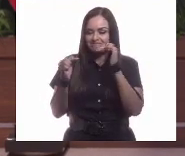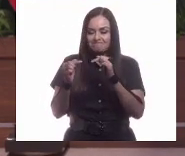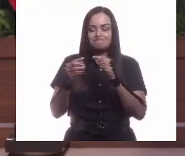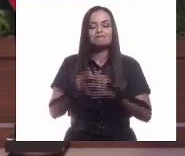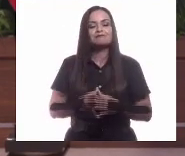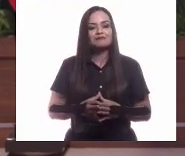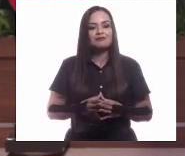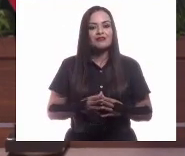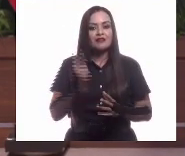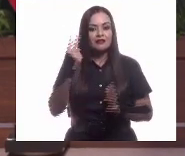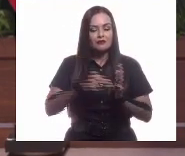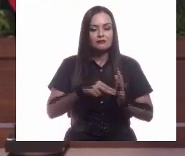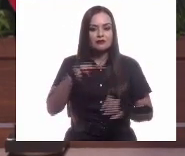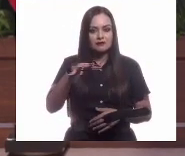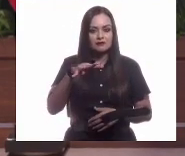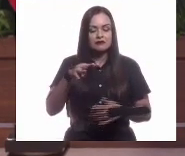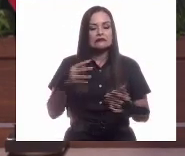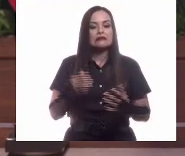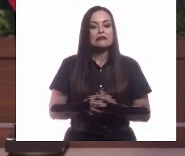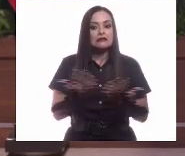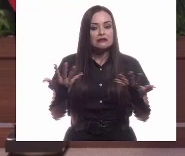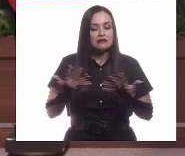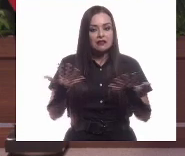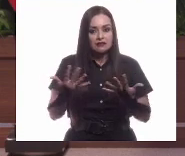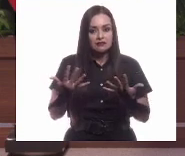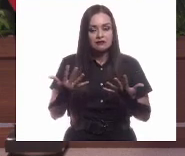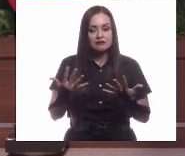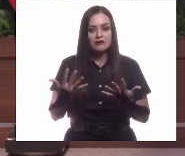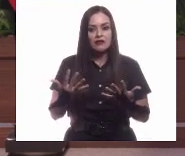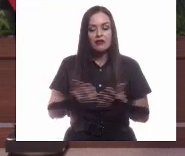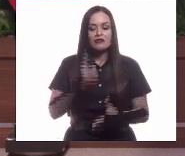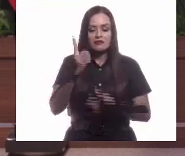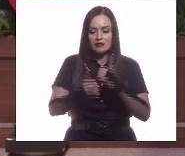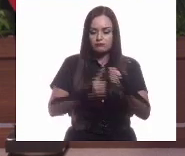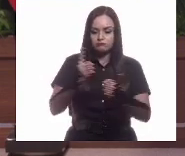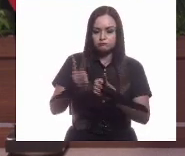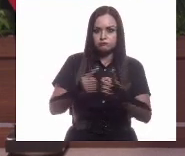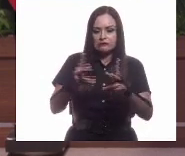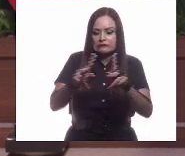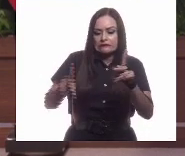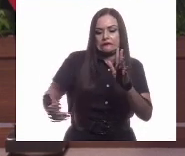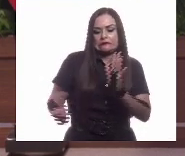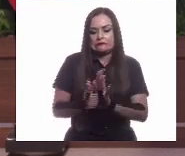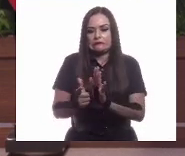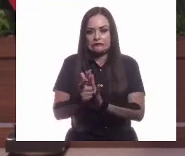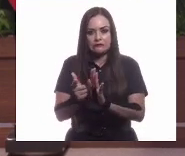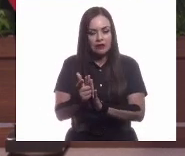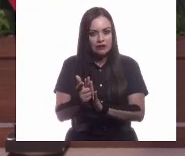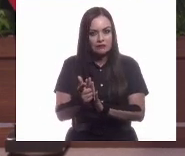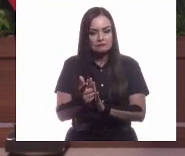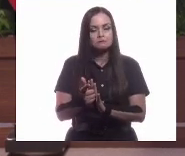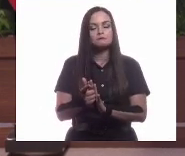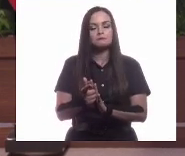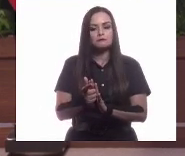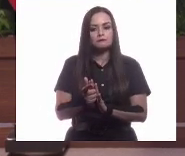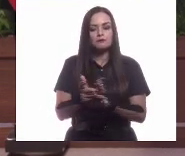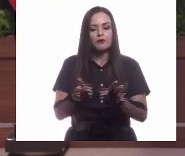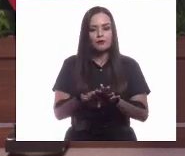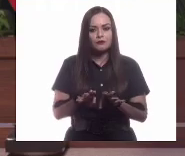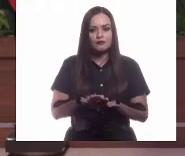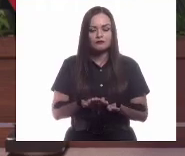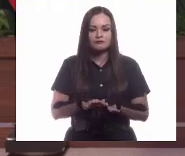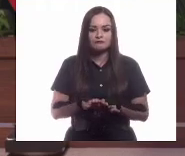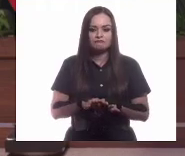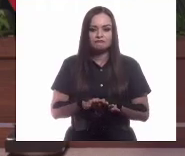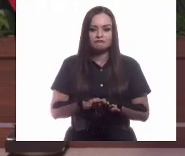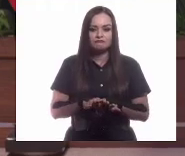rubro. Construimos infraestructura deportiva de primer nivel, tenemos avances muy relevantes dentro de los que destacan,